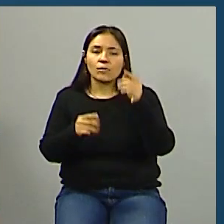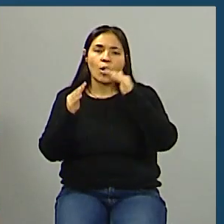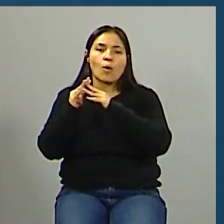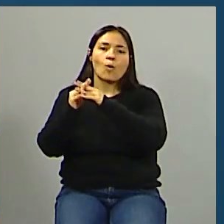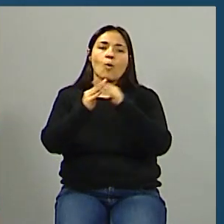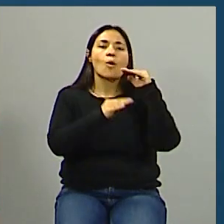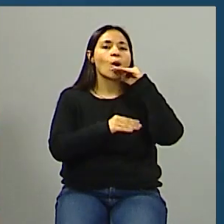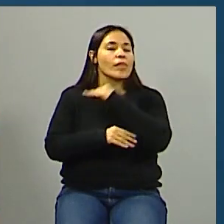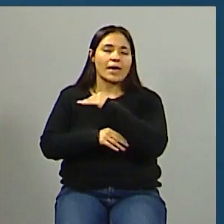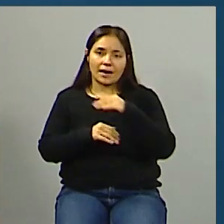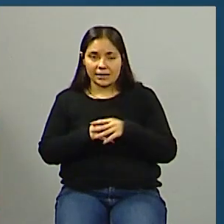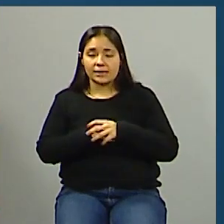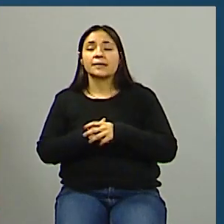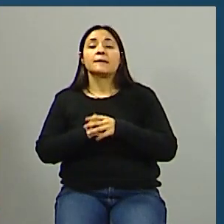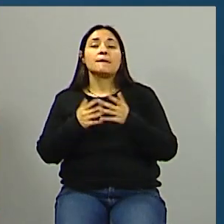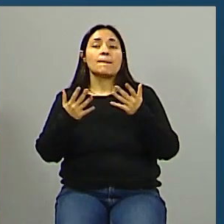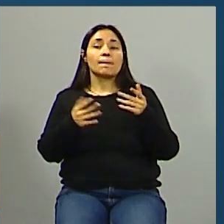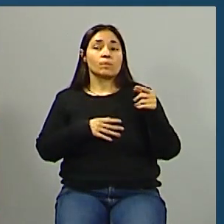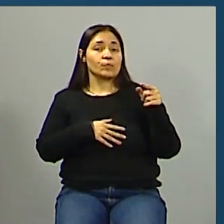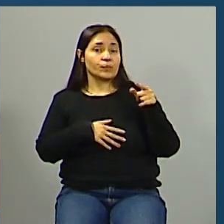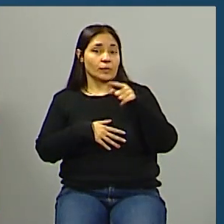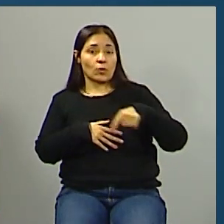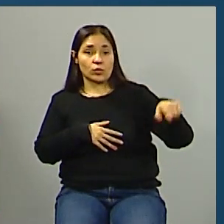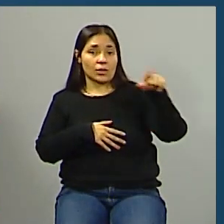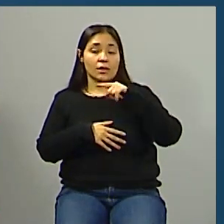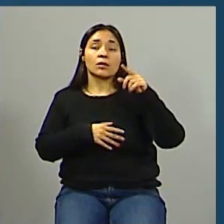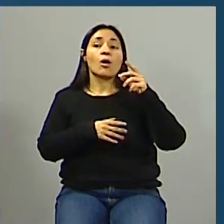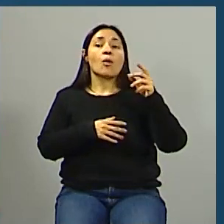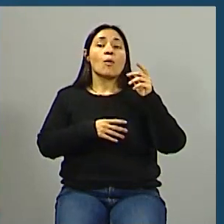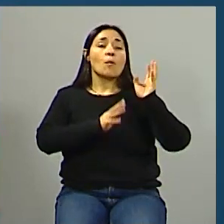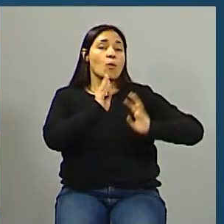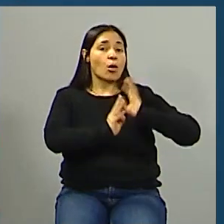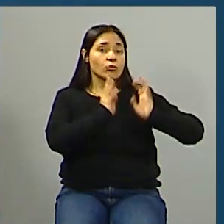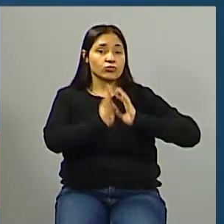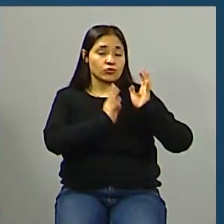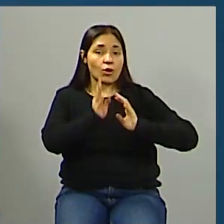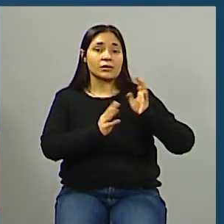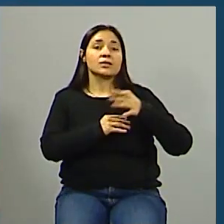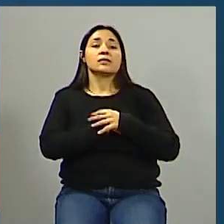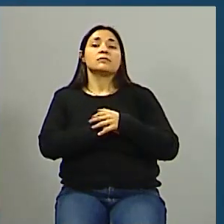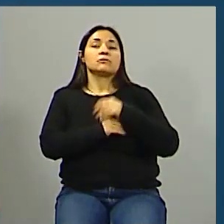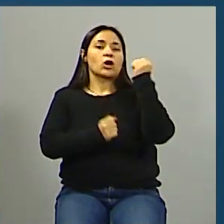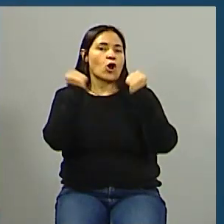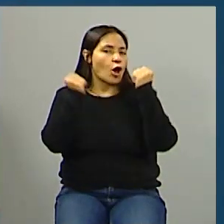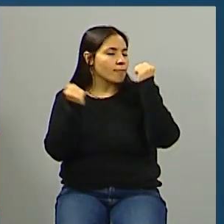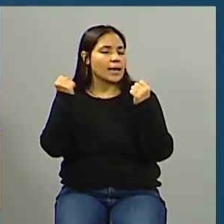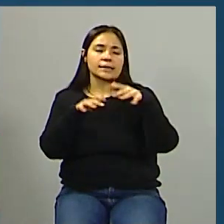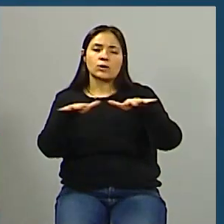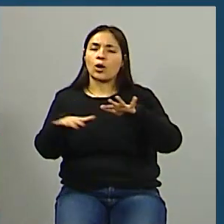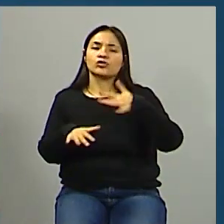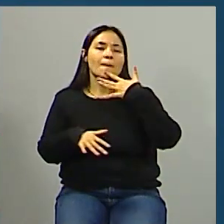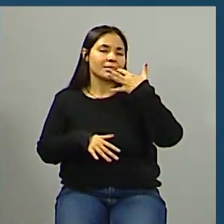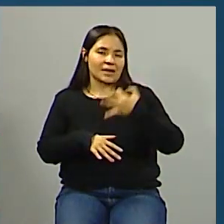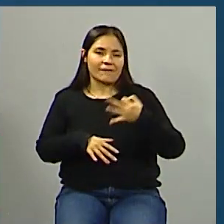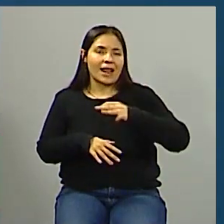y los distintos viñedos. Ustedes como productores, a partir de una realidad que es económica y que atraviesa todo el país y que por ahí